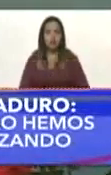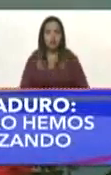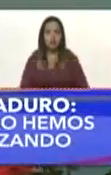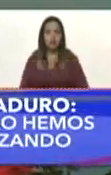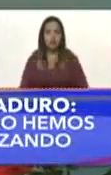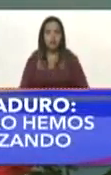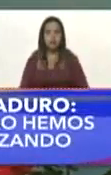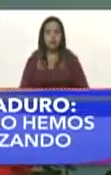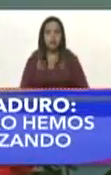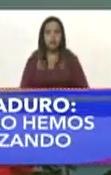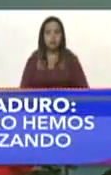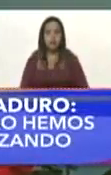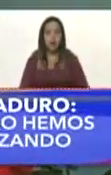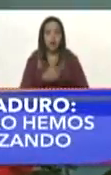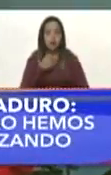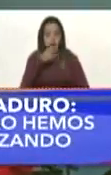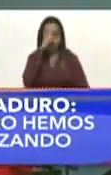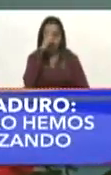Los admiro,